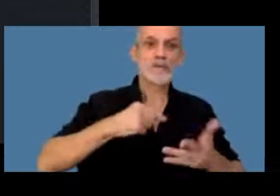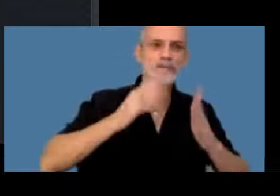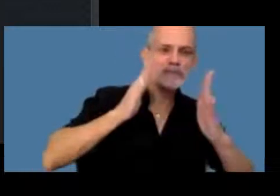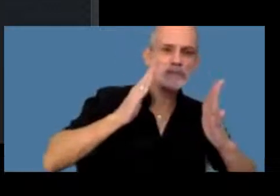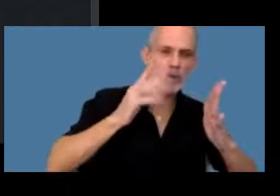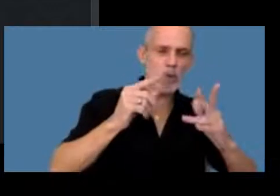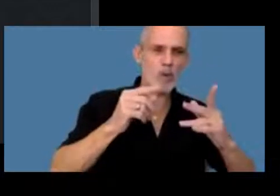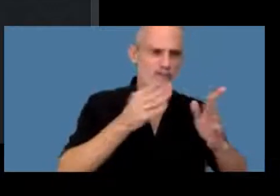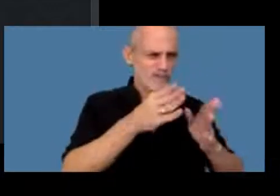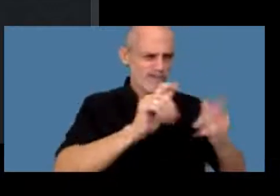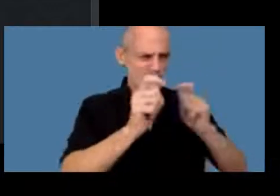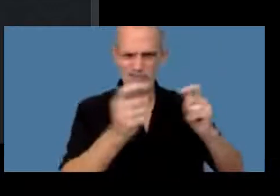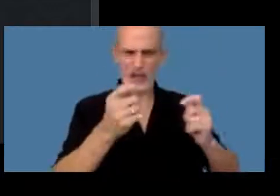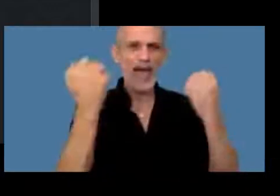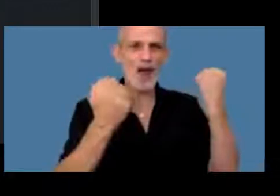otro, no en materia económica, digamos.